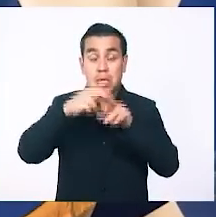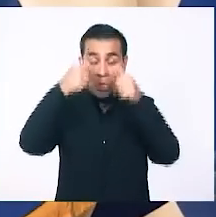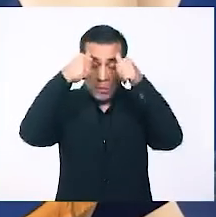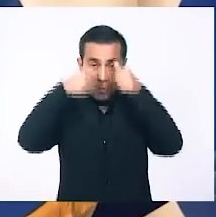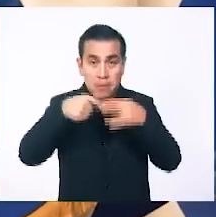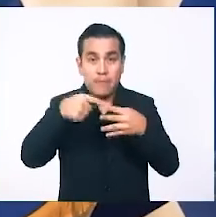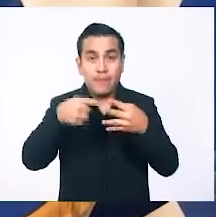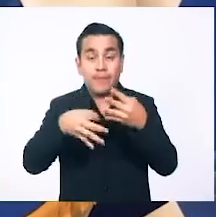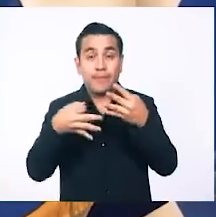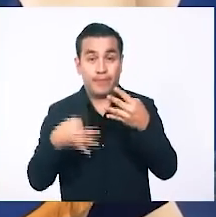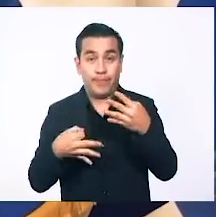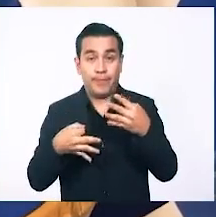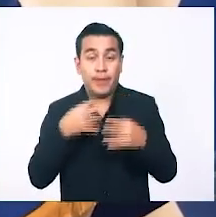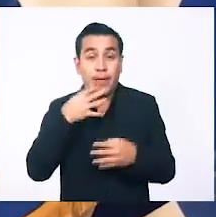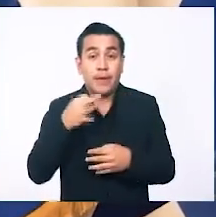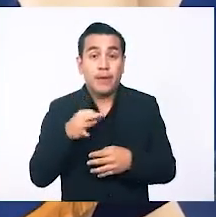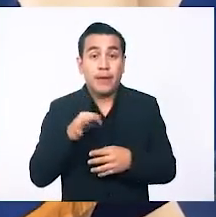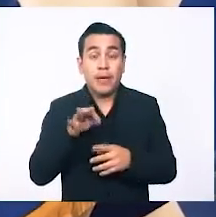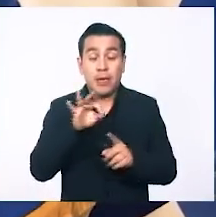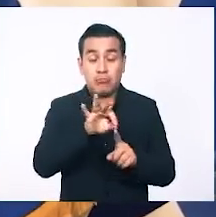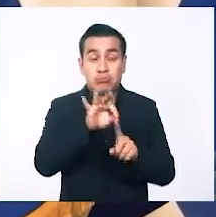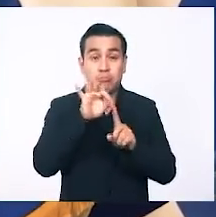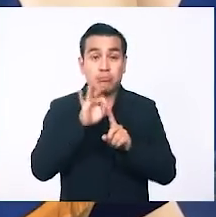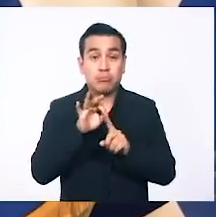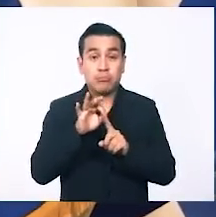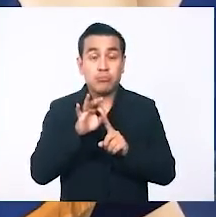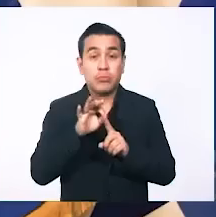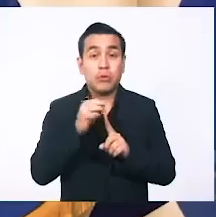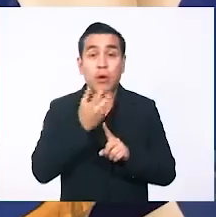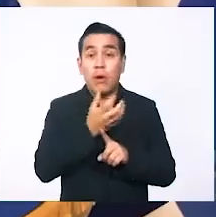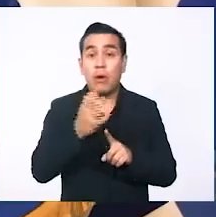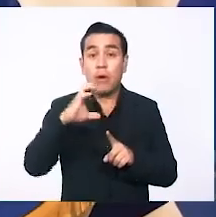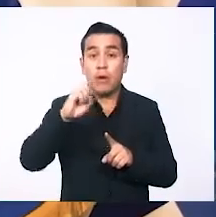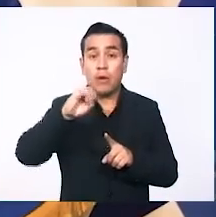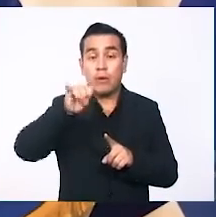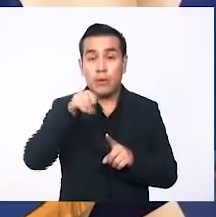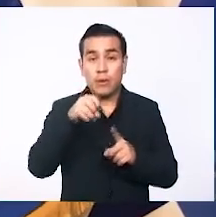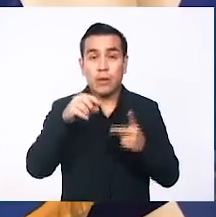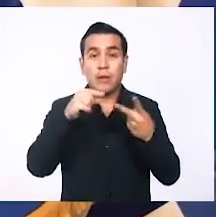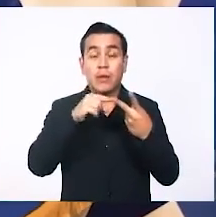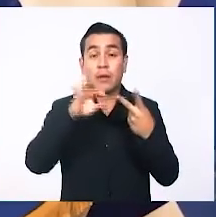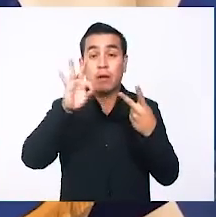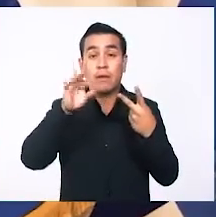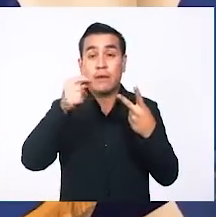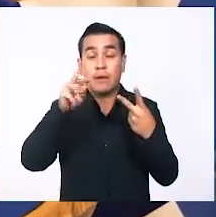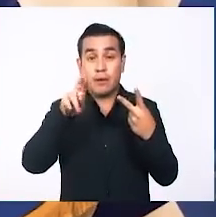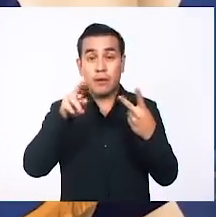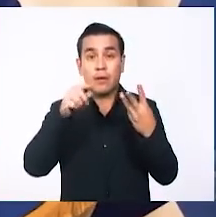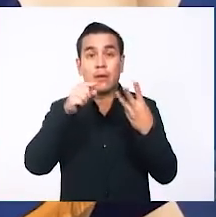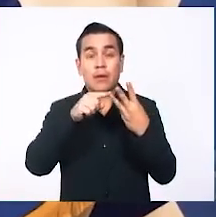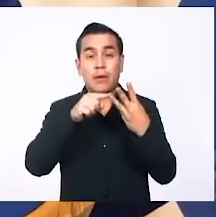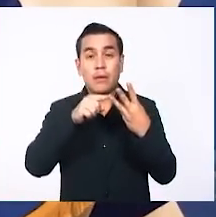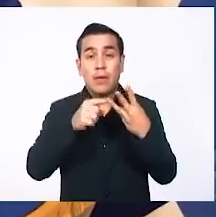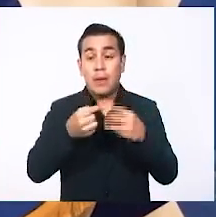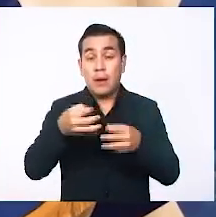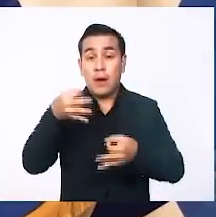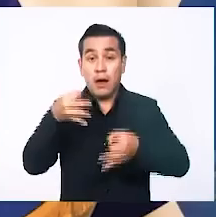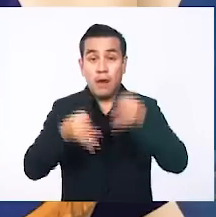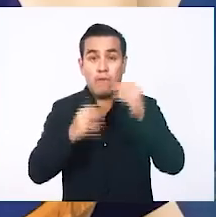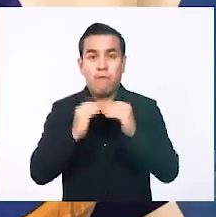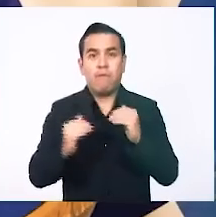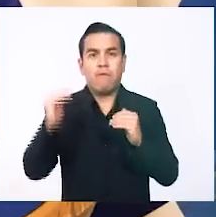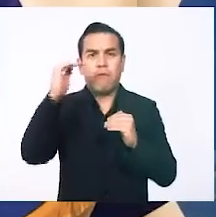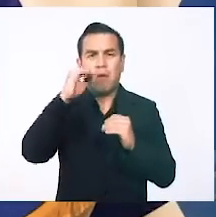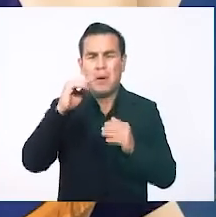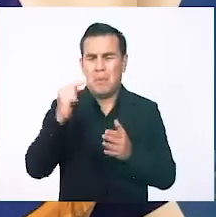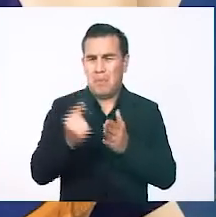leyes. Ellos elegían la corte, ellos elegían el fiscal, ellos elegían magistrados, destituían magistrados, porque esa no es la